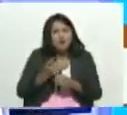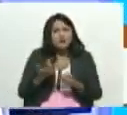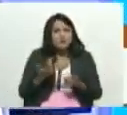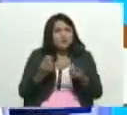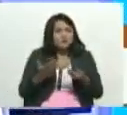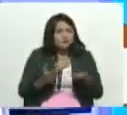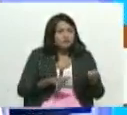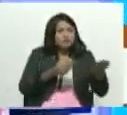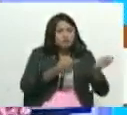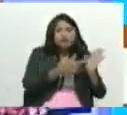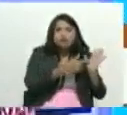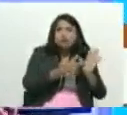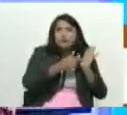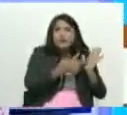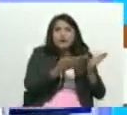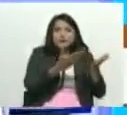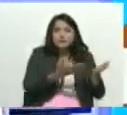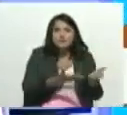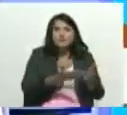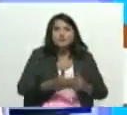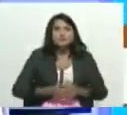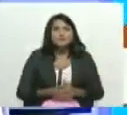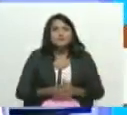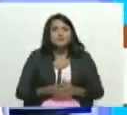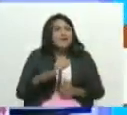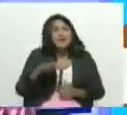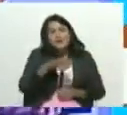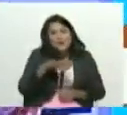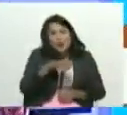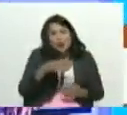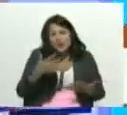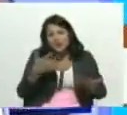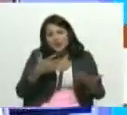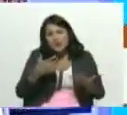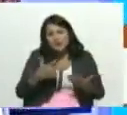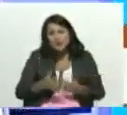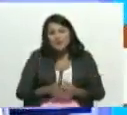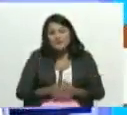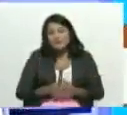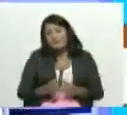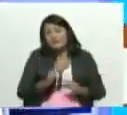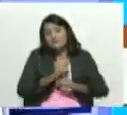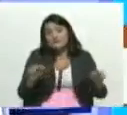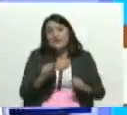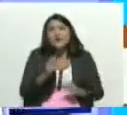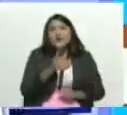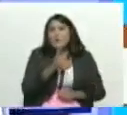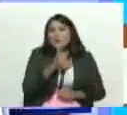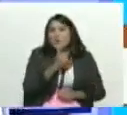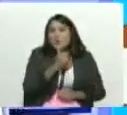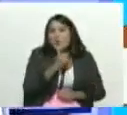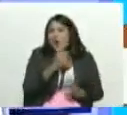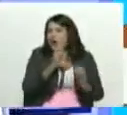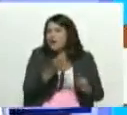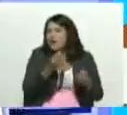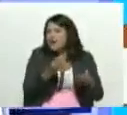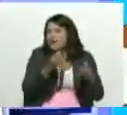ello En dónde podemos Leer sobre eso en los medios capitalistas no hay ningún artículo sobre eso